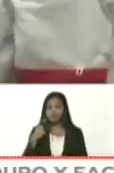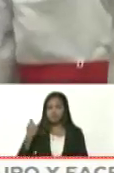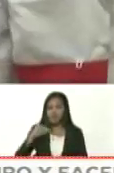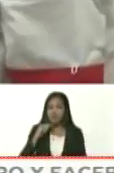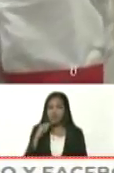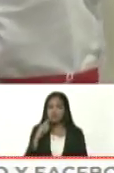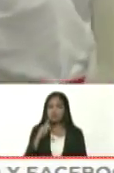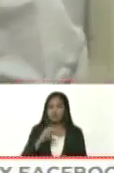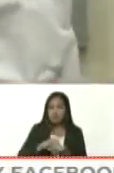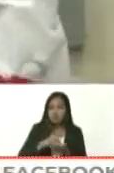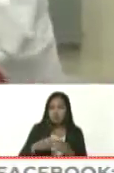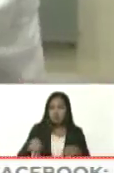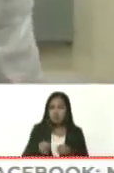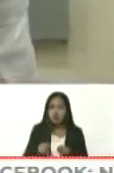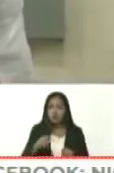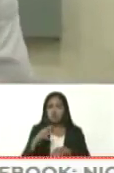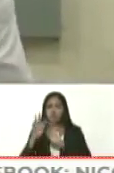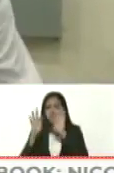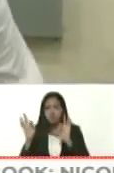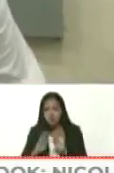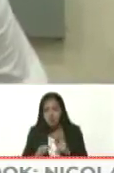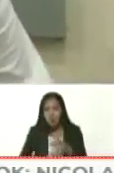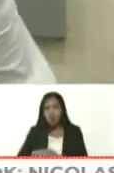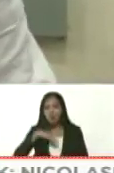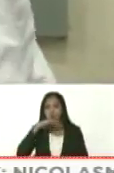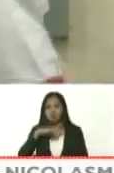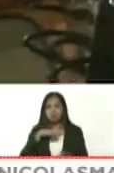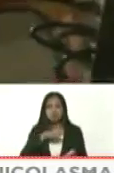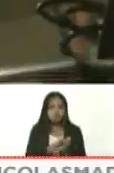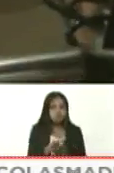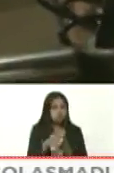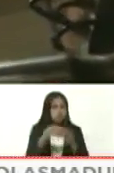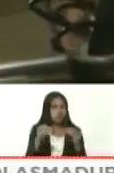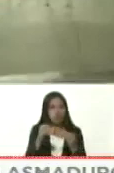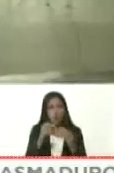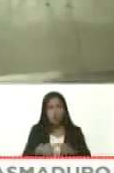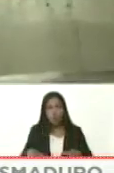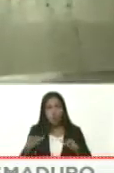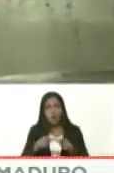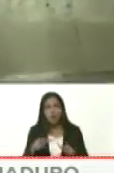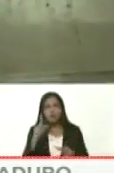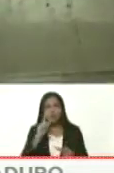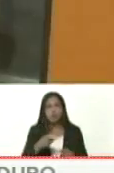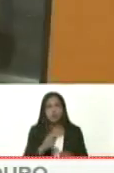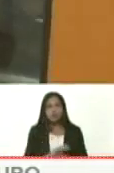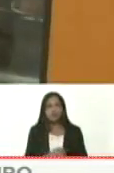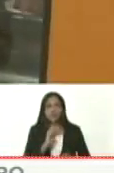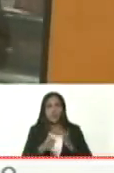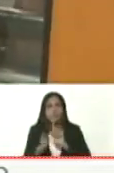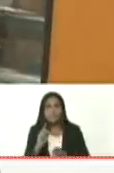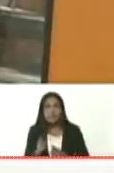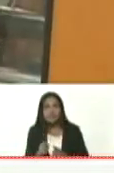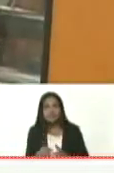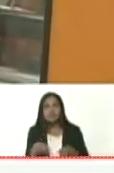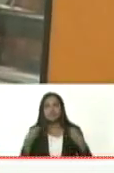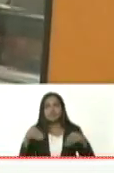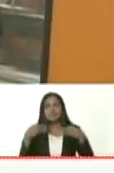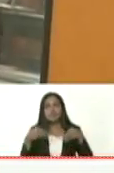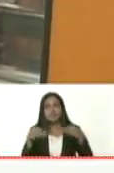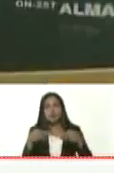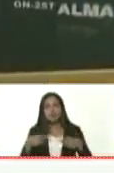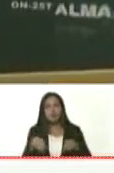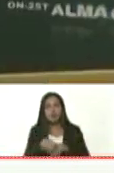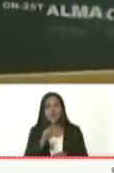capacidad instalada para abastecer y garantizar a todos los sectores dependientes del plástico